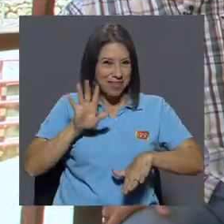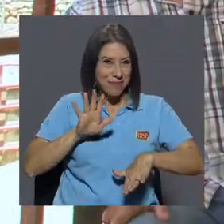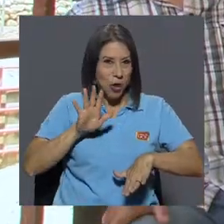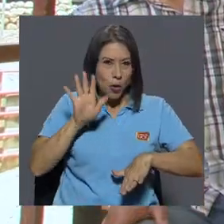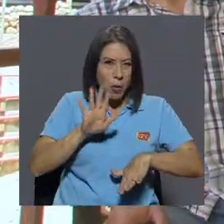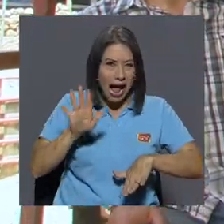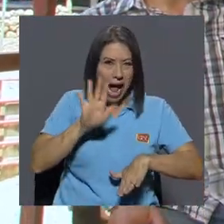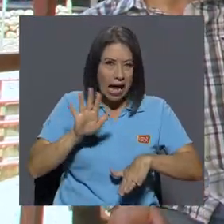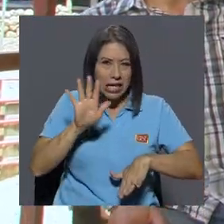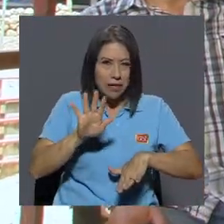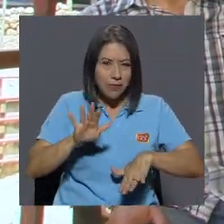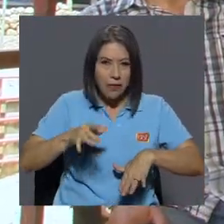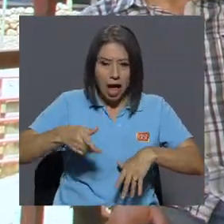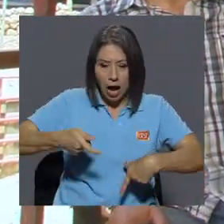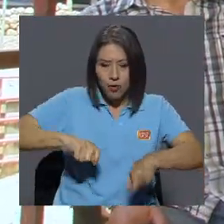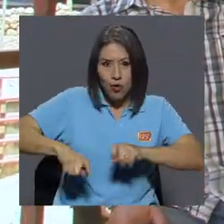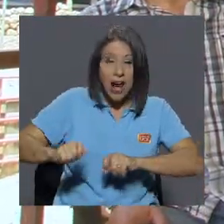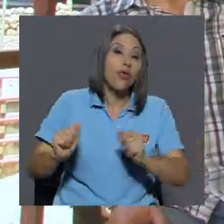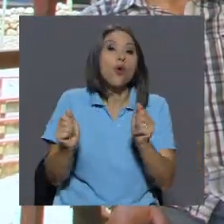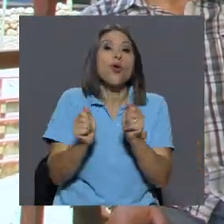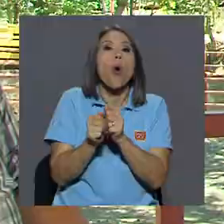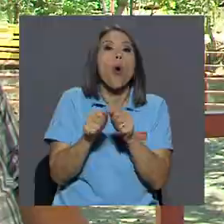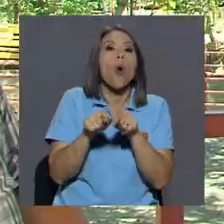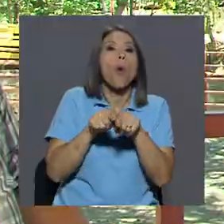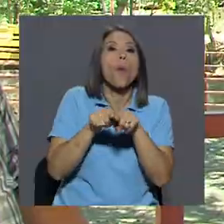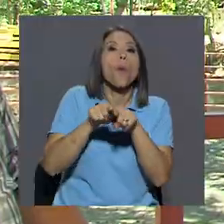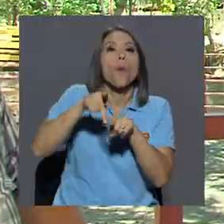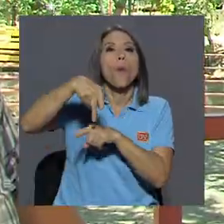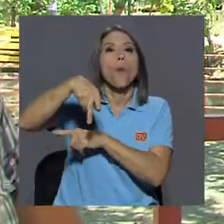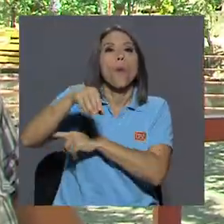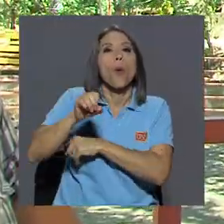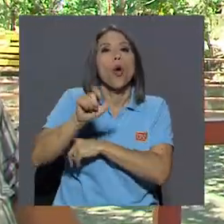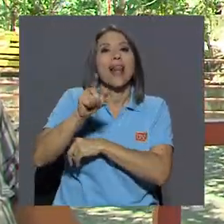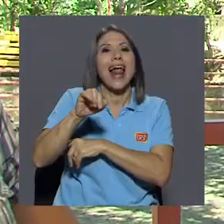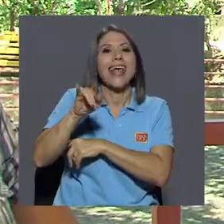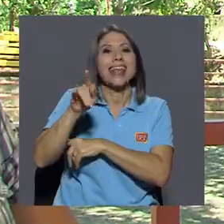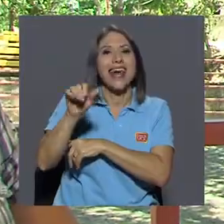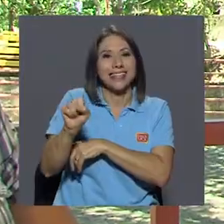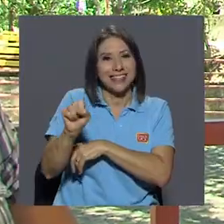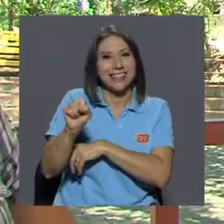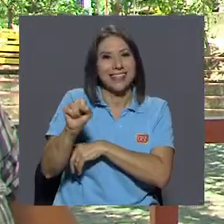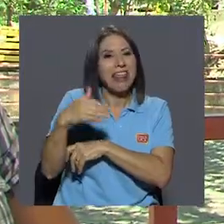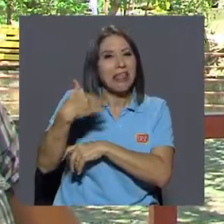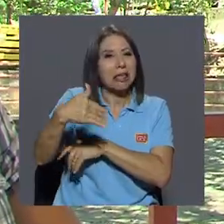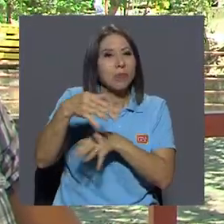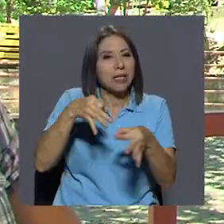polainas, que polainas, después les puedo decir qué es.